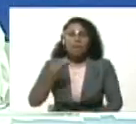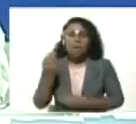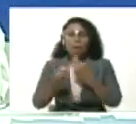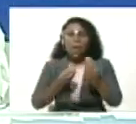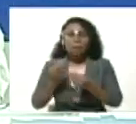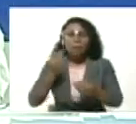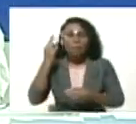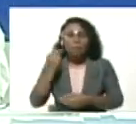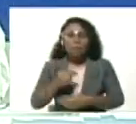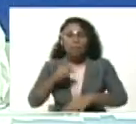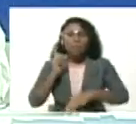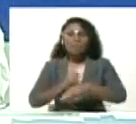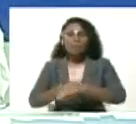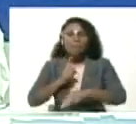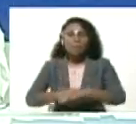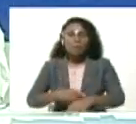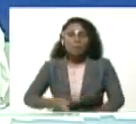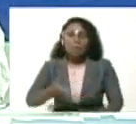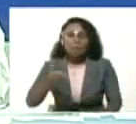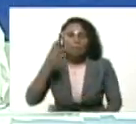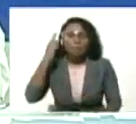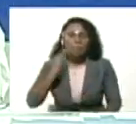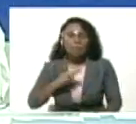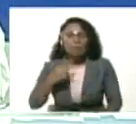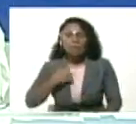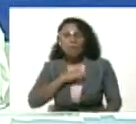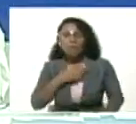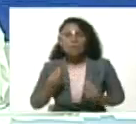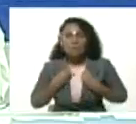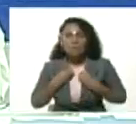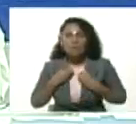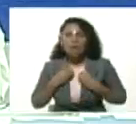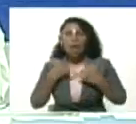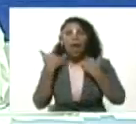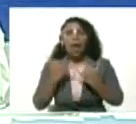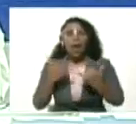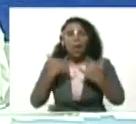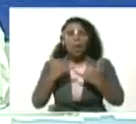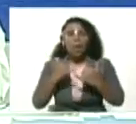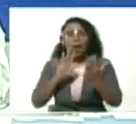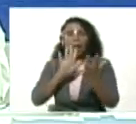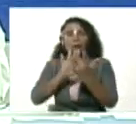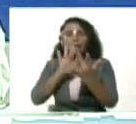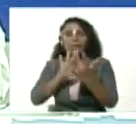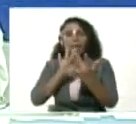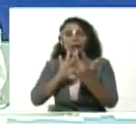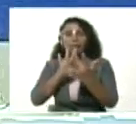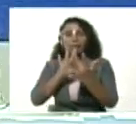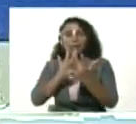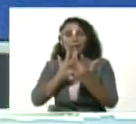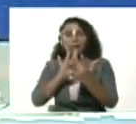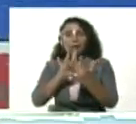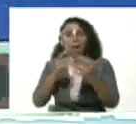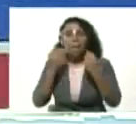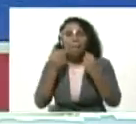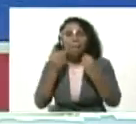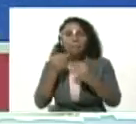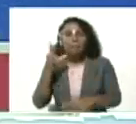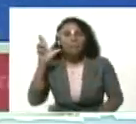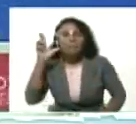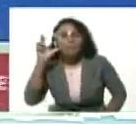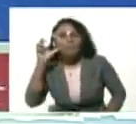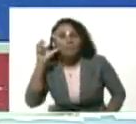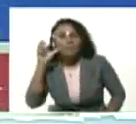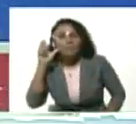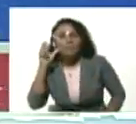Bolívar. Tiempos bolivarianos es lo que estamos viviendo. Vámonos a hacer este pase para escuchar